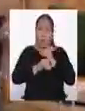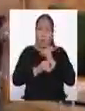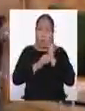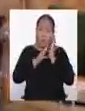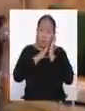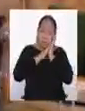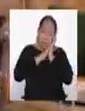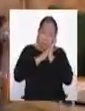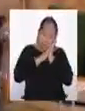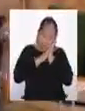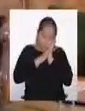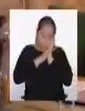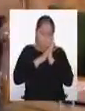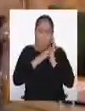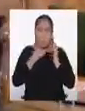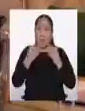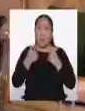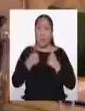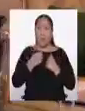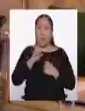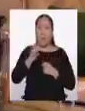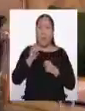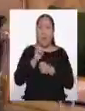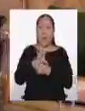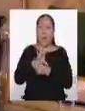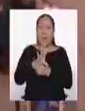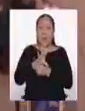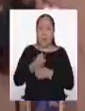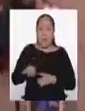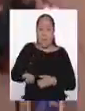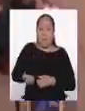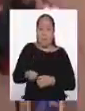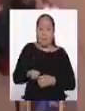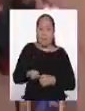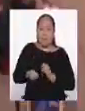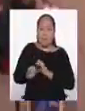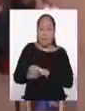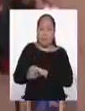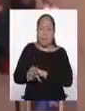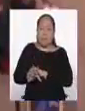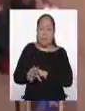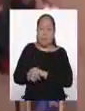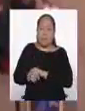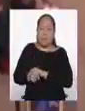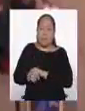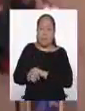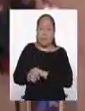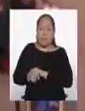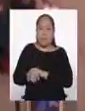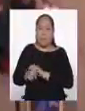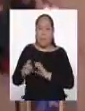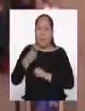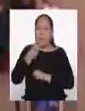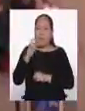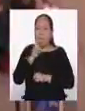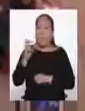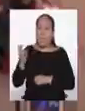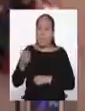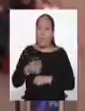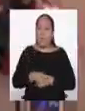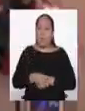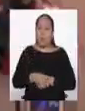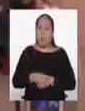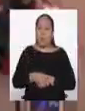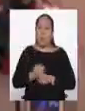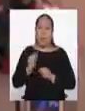de pernoctar, teníamos una linterna en la mano. Ahí hay una víbora que más o